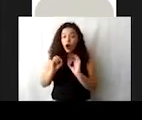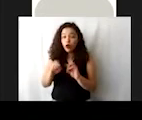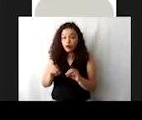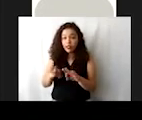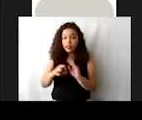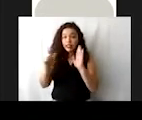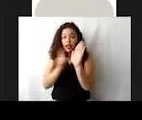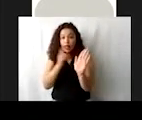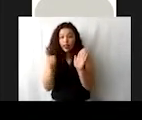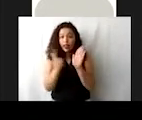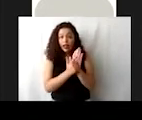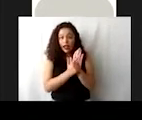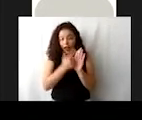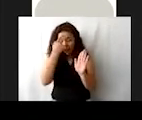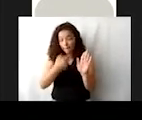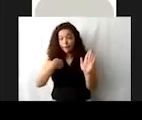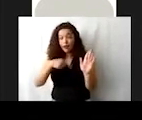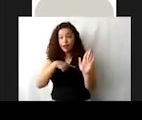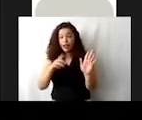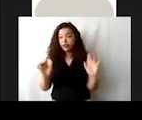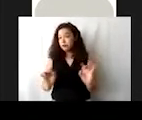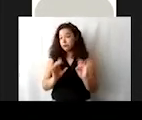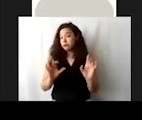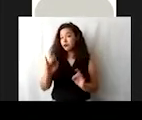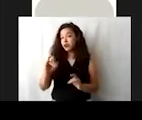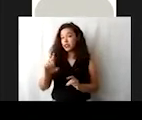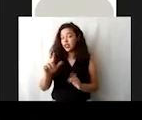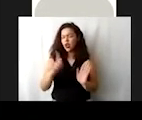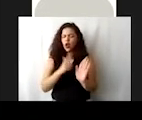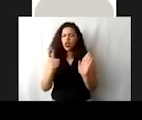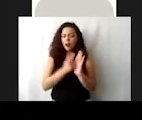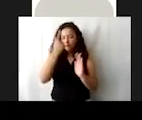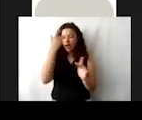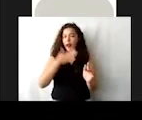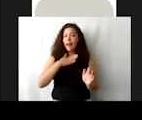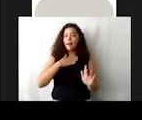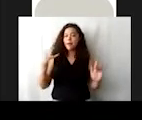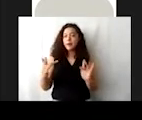legales para efectos fiscales o para otros efectos legales o jurídicos.